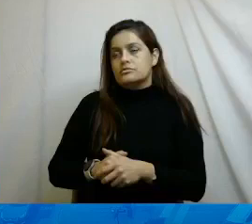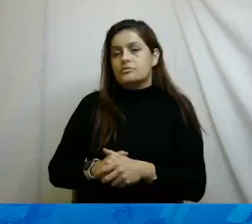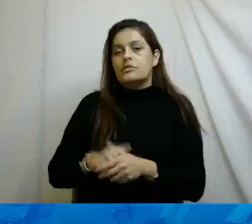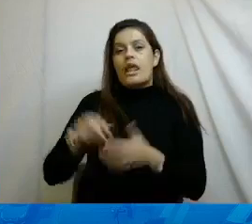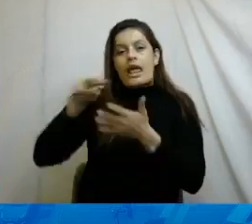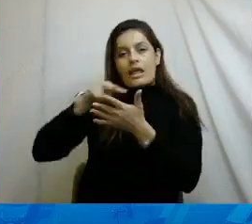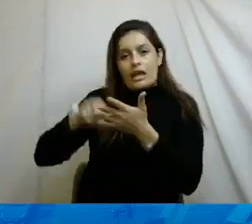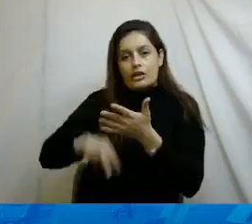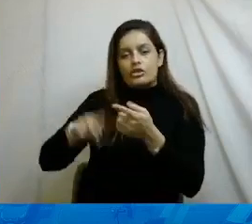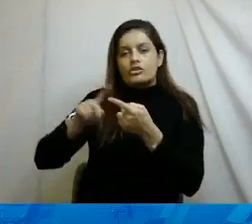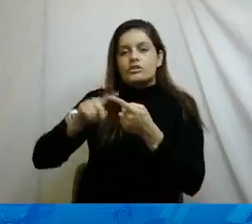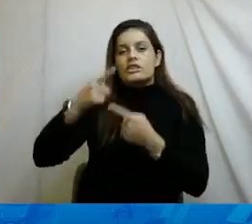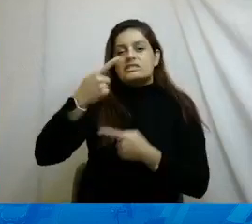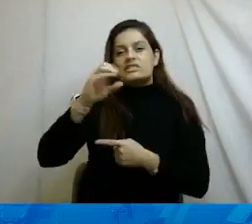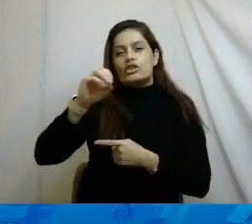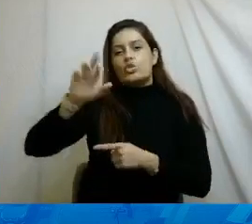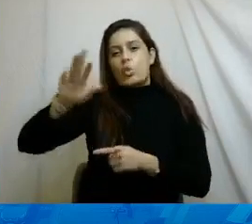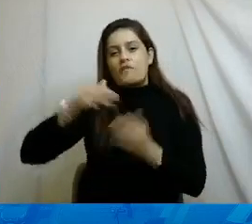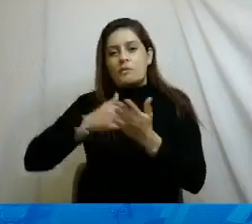Cobralet, 109 millones.